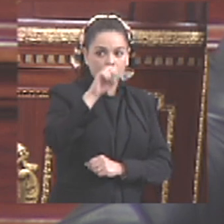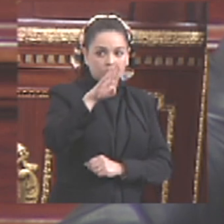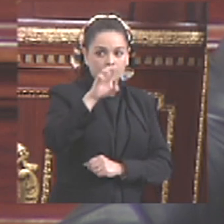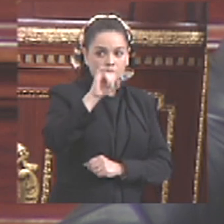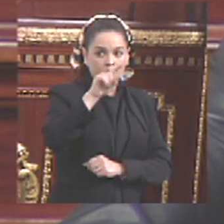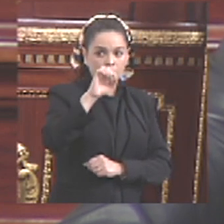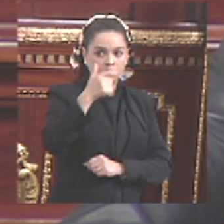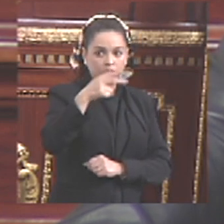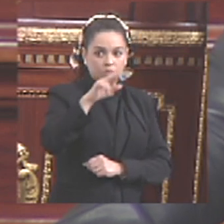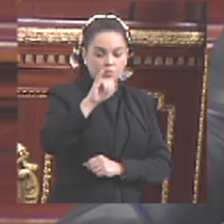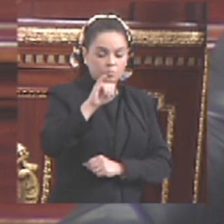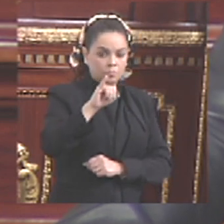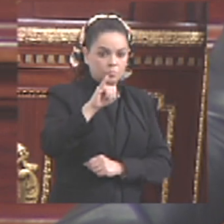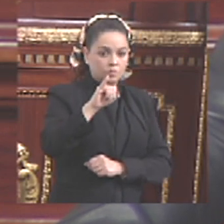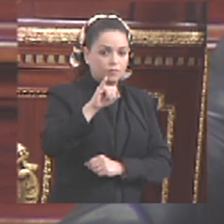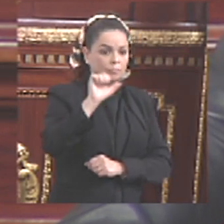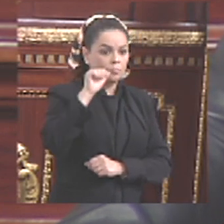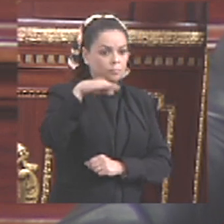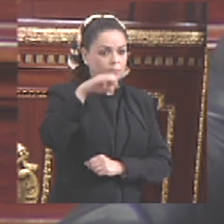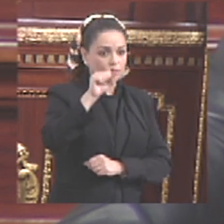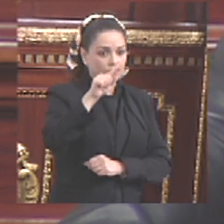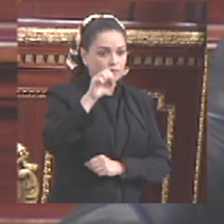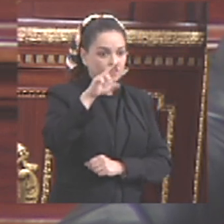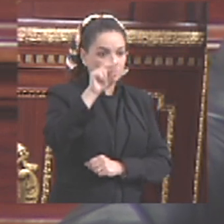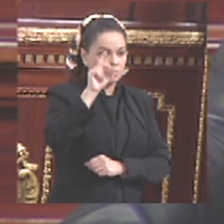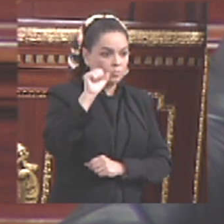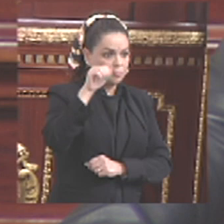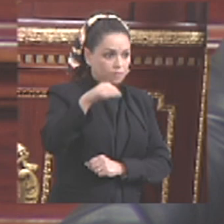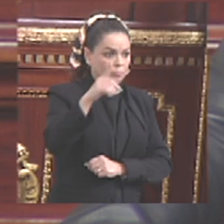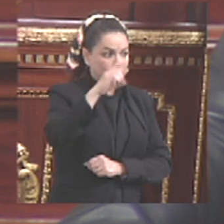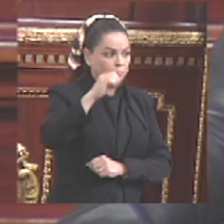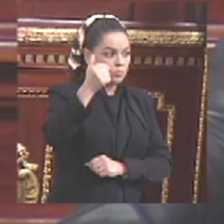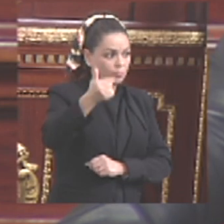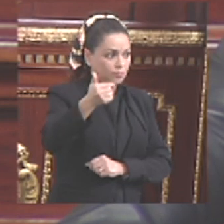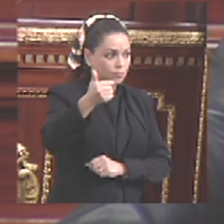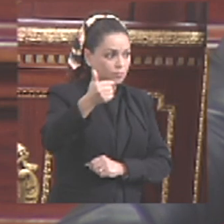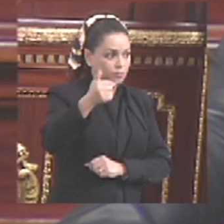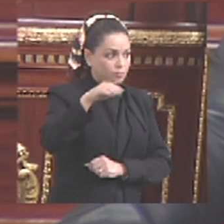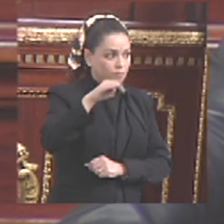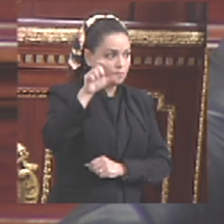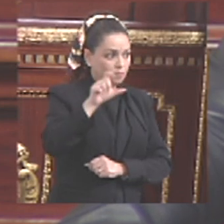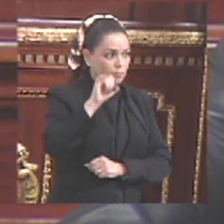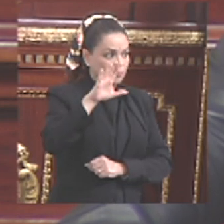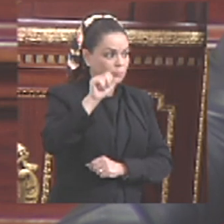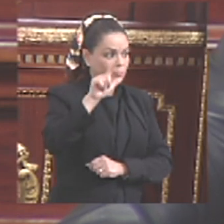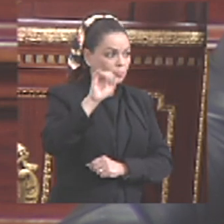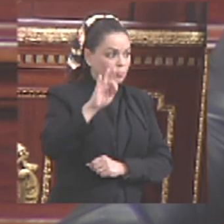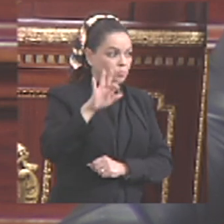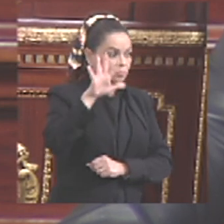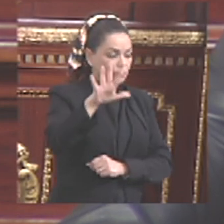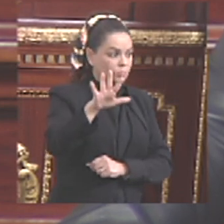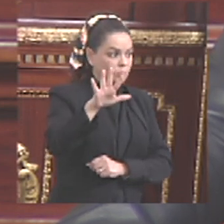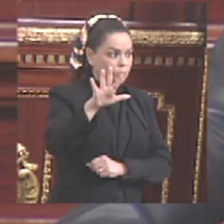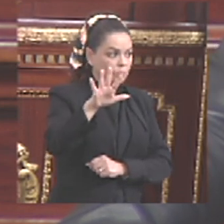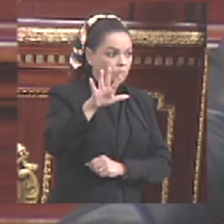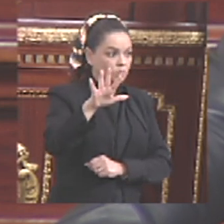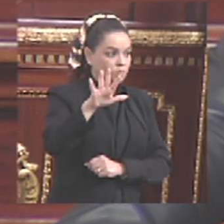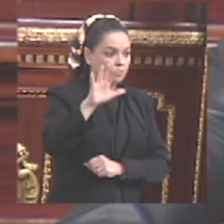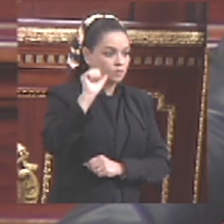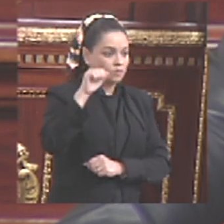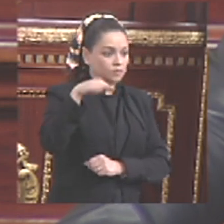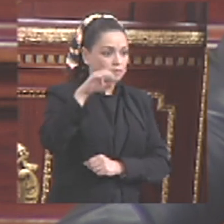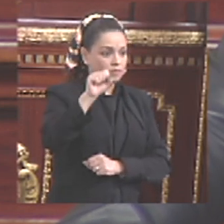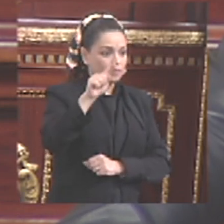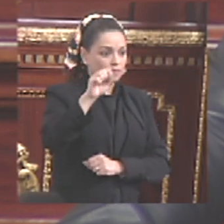1503 está sin casa. Ámsterdam 107 está sin casa. Mexicali 45 está sin casa.